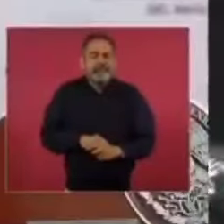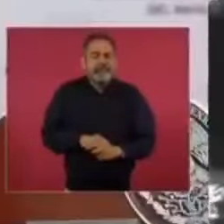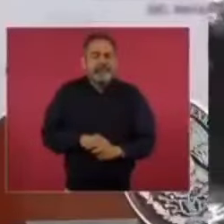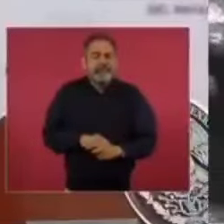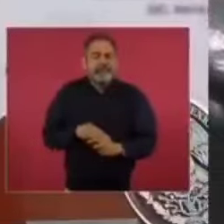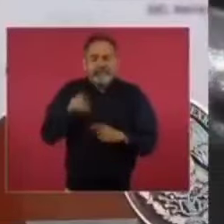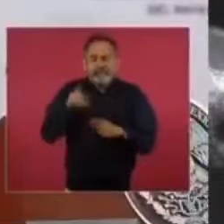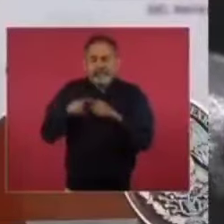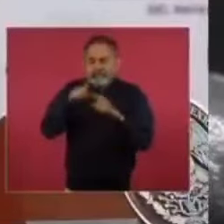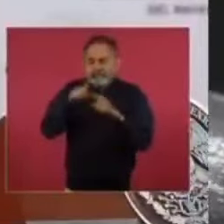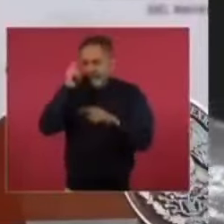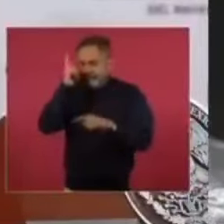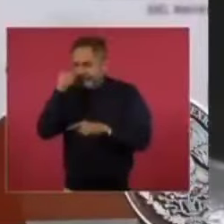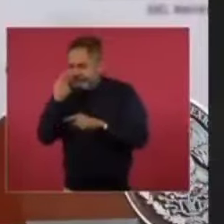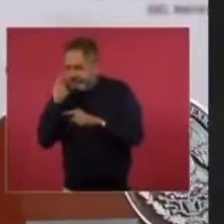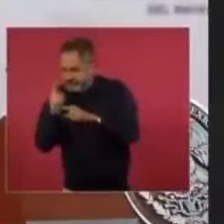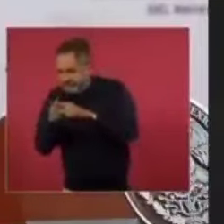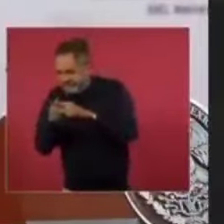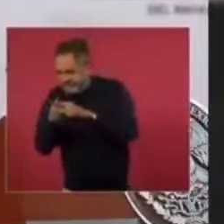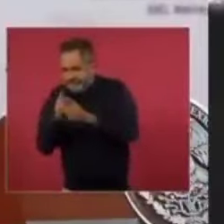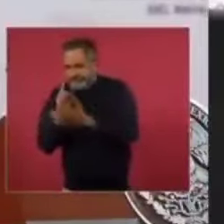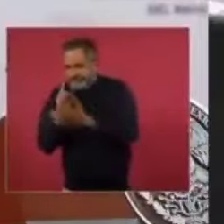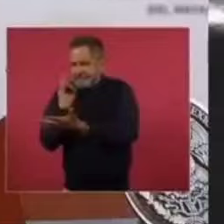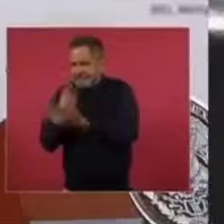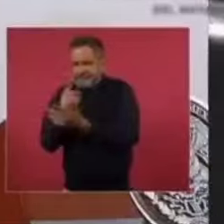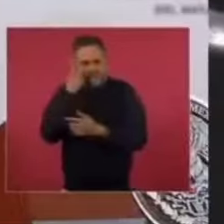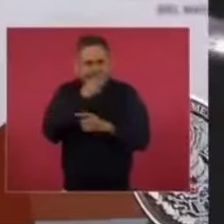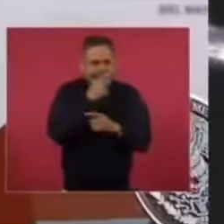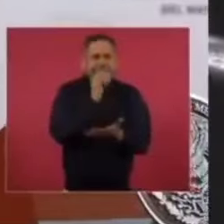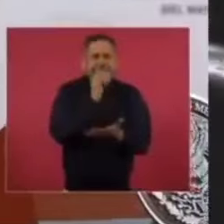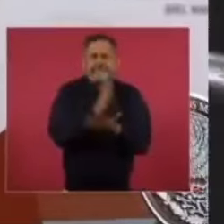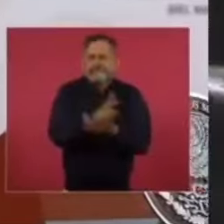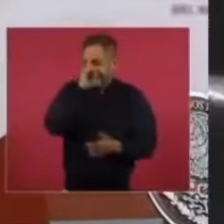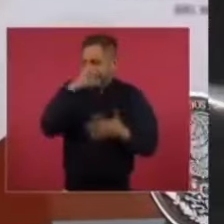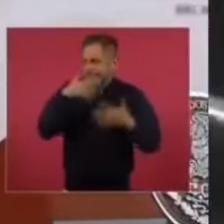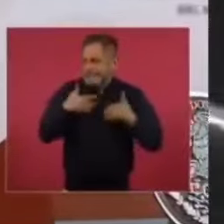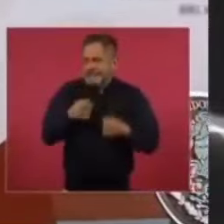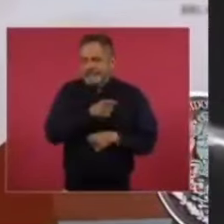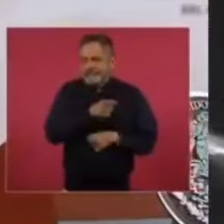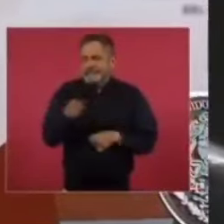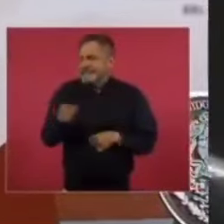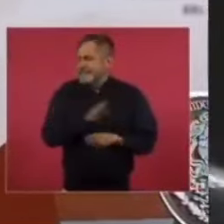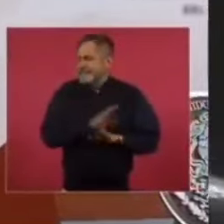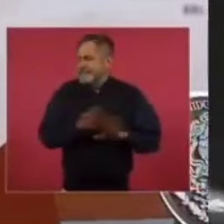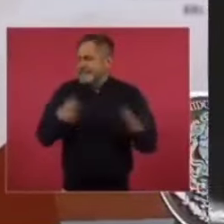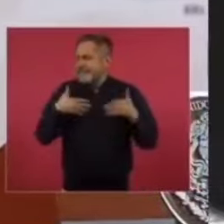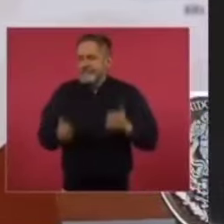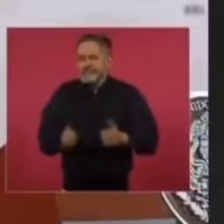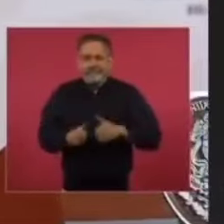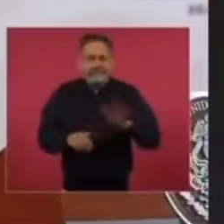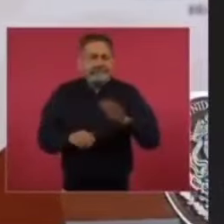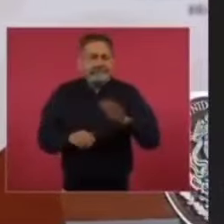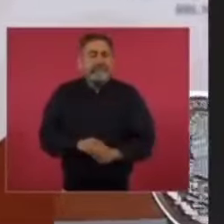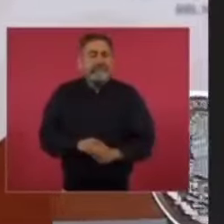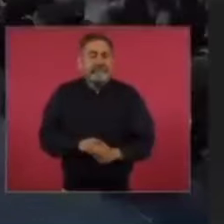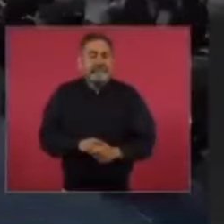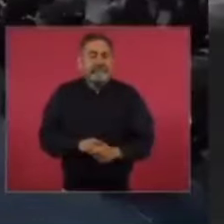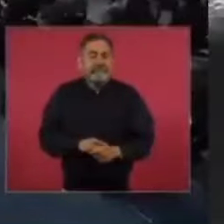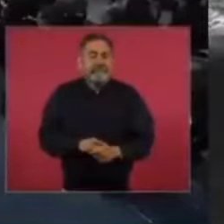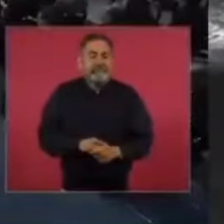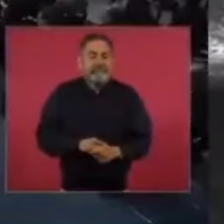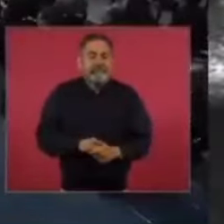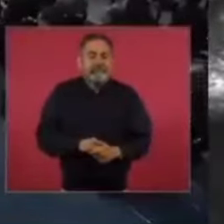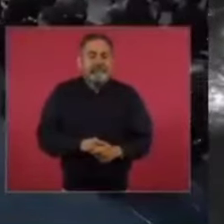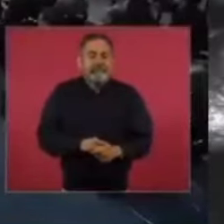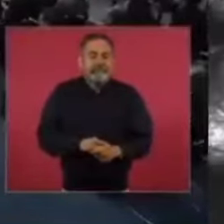dictadura, pero cuando lo hay en el lado de izquierda siempre va a ser dictadura. Miren, por ejemplo, esto, ¿no? La gente en Venezuela que no está feliz es la